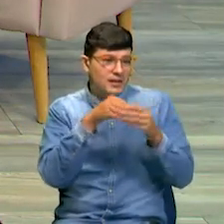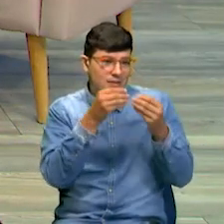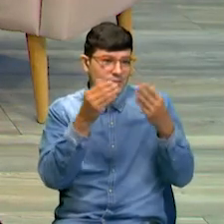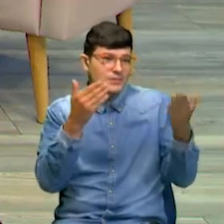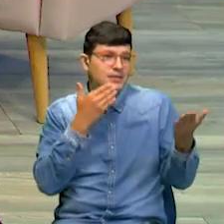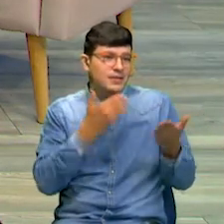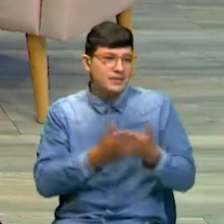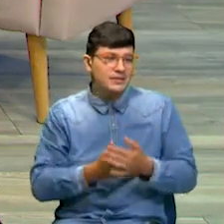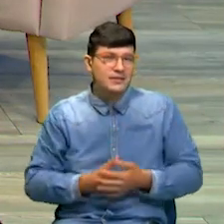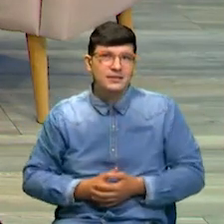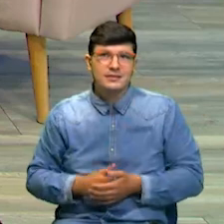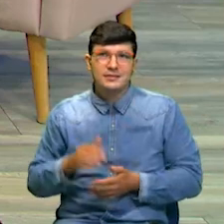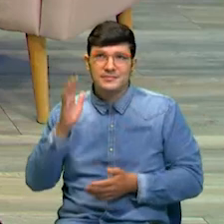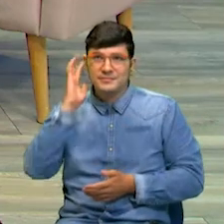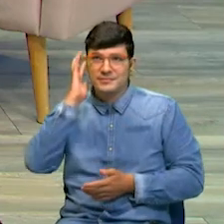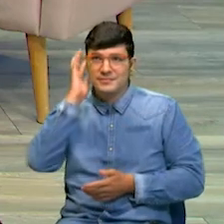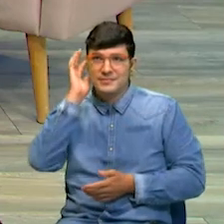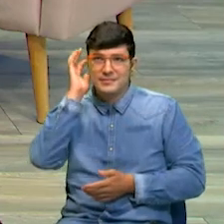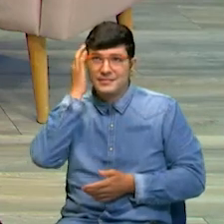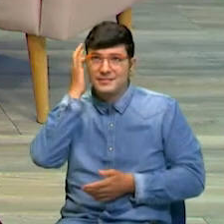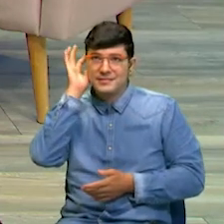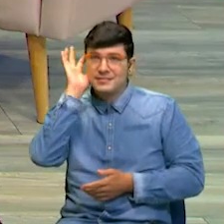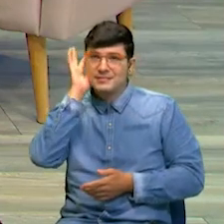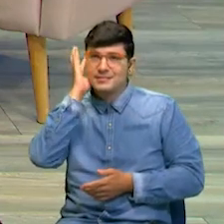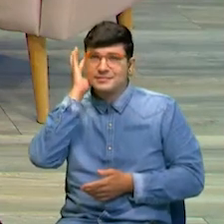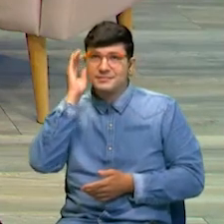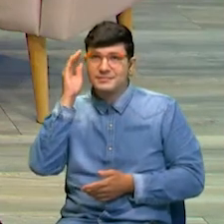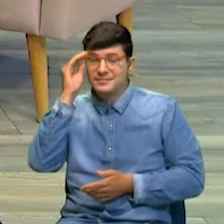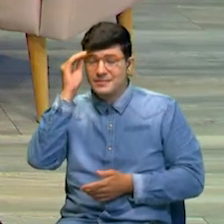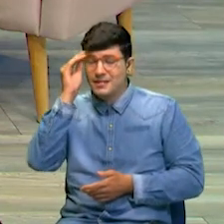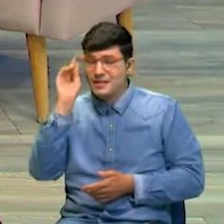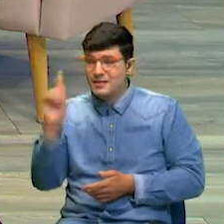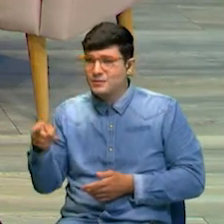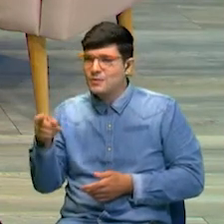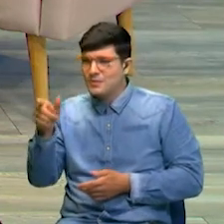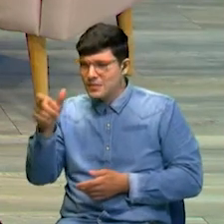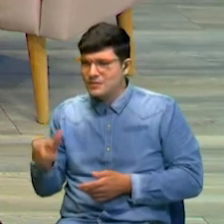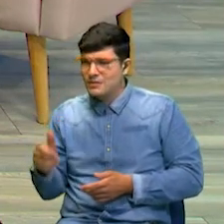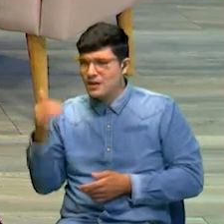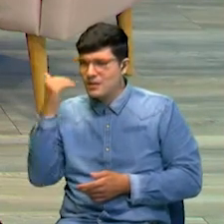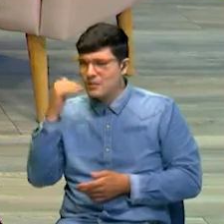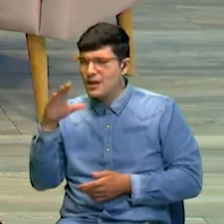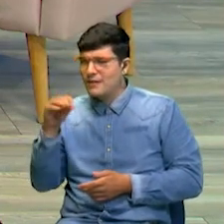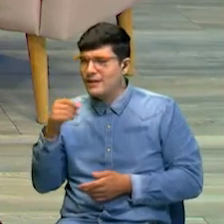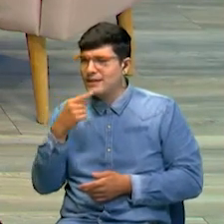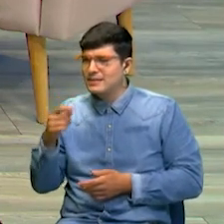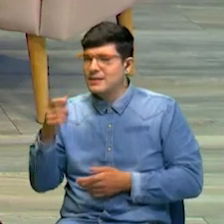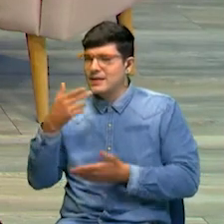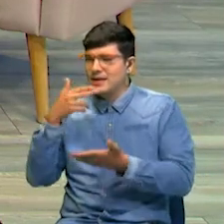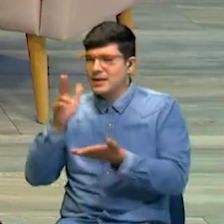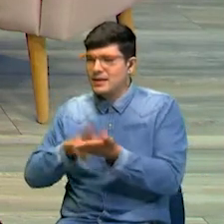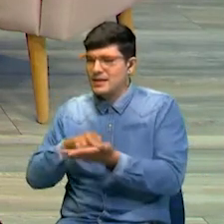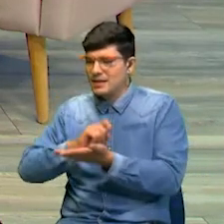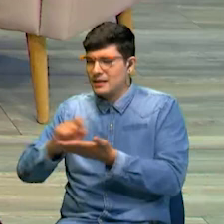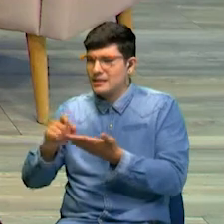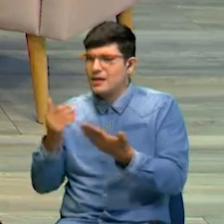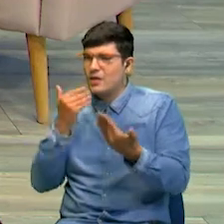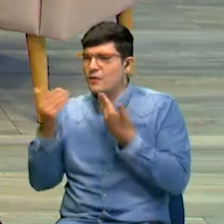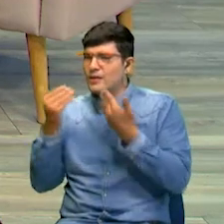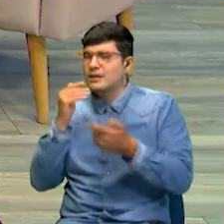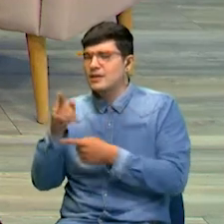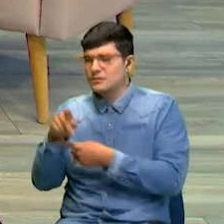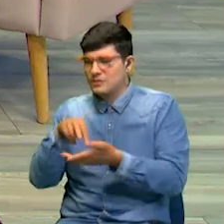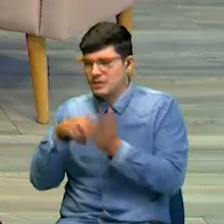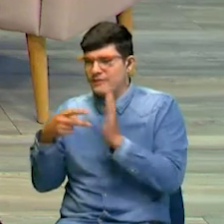Muchísimas. Abogada, la señora habla de las escrituras de confianza. Sí. ¿Esa es una simulación? Una